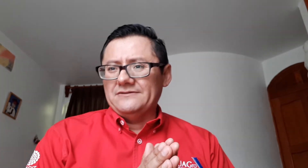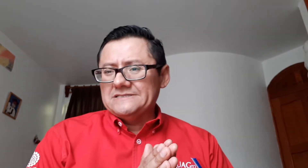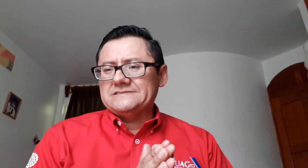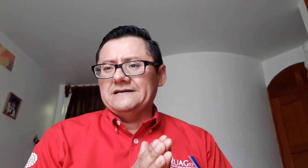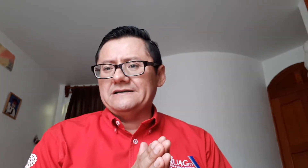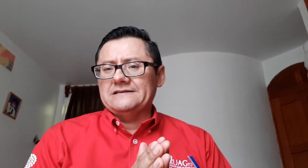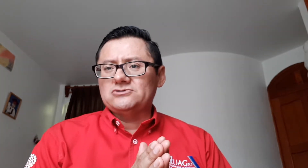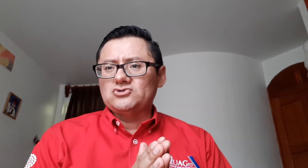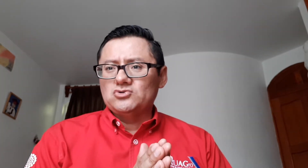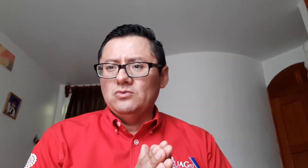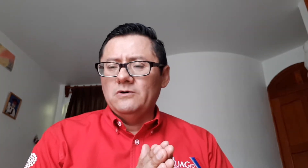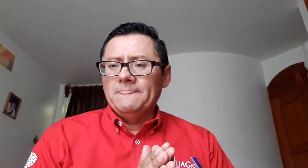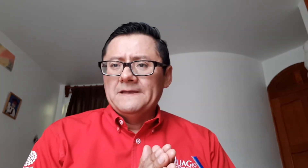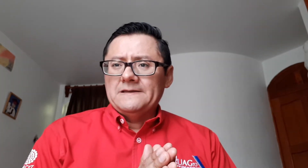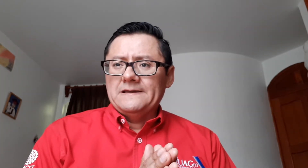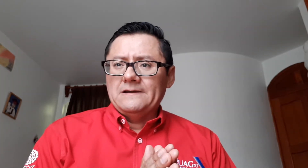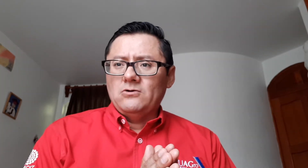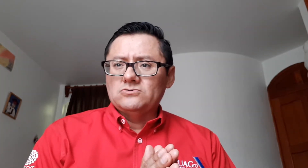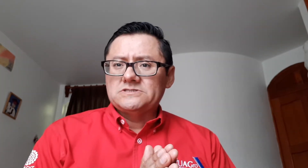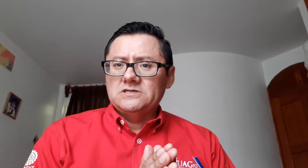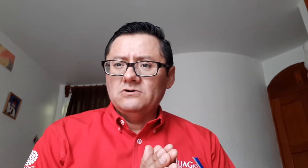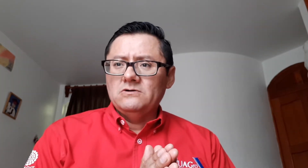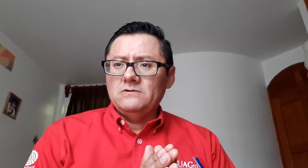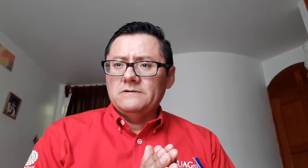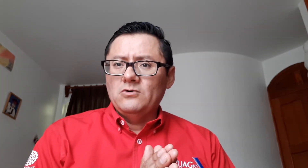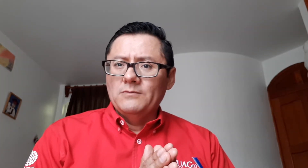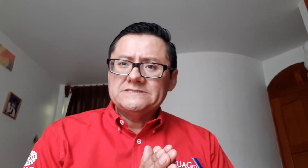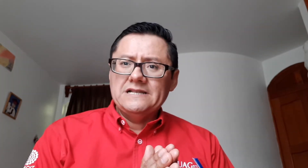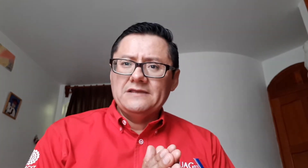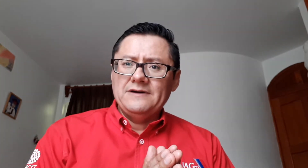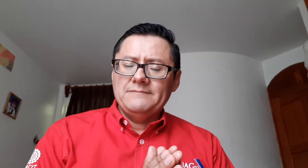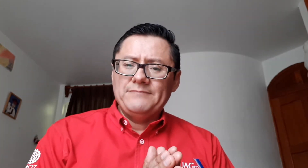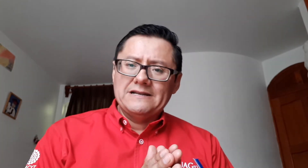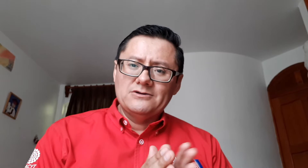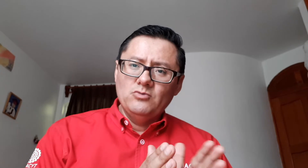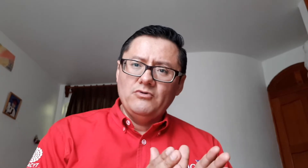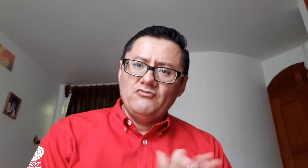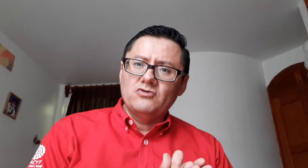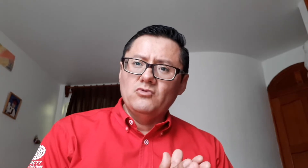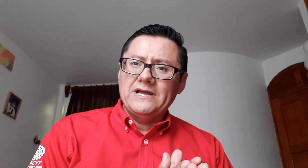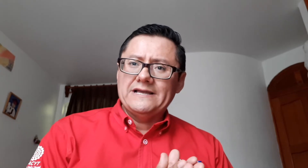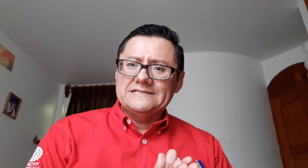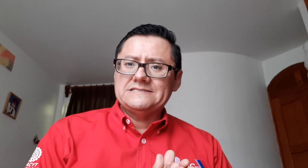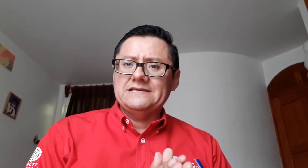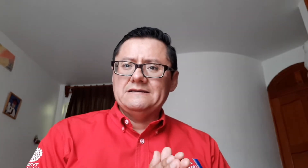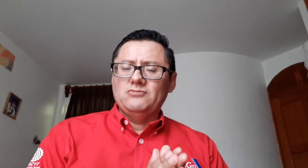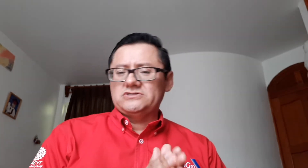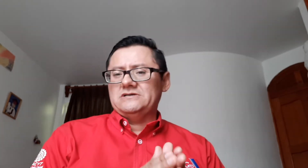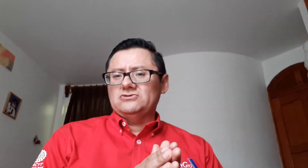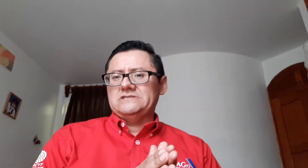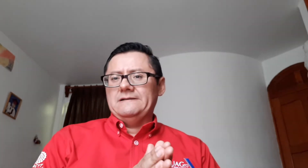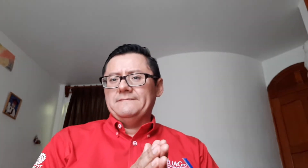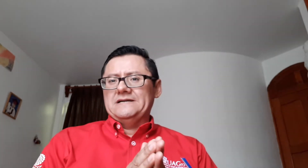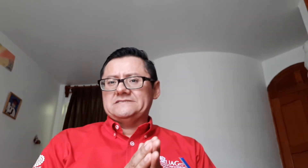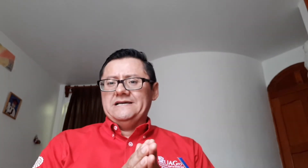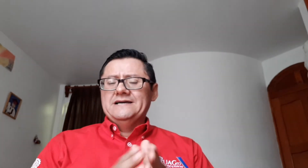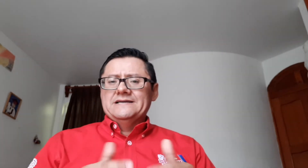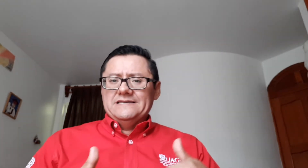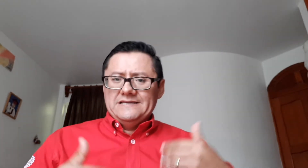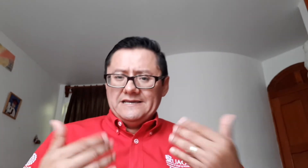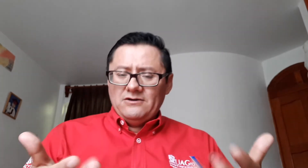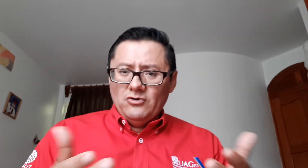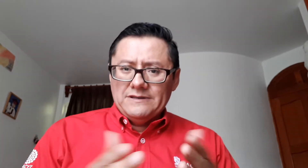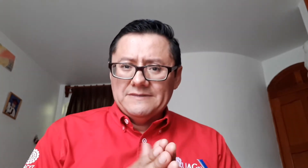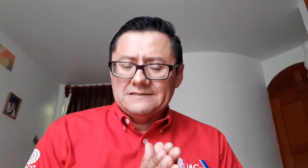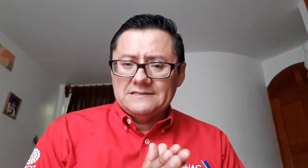una entrevista que sostuvo con Ciro Gómez Leiva para el grupo Fórmula, este vocero Silén García,